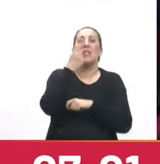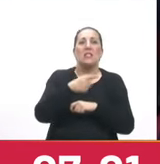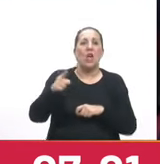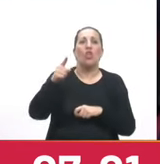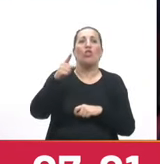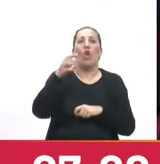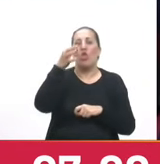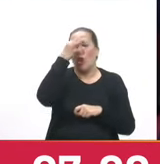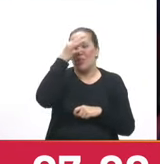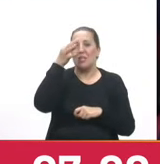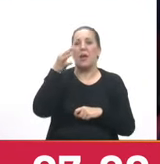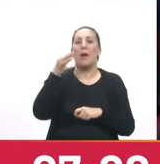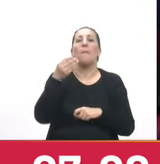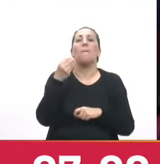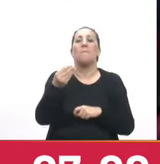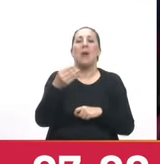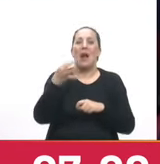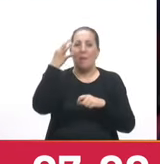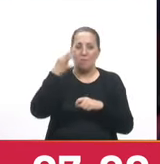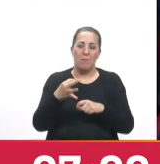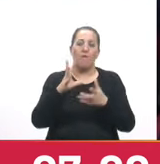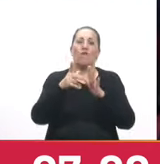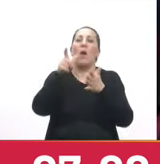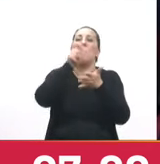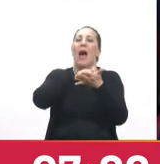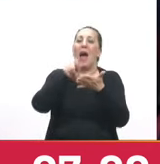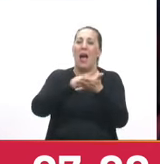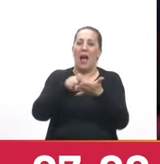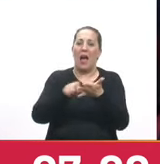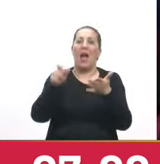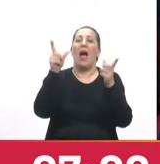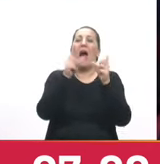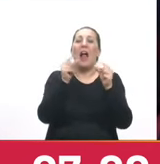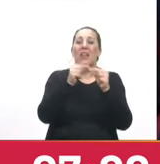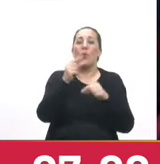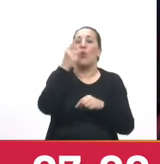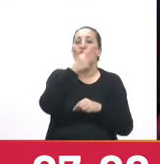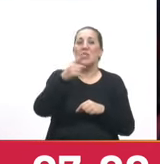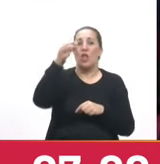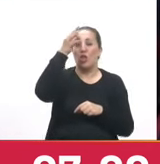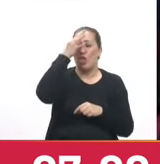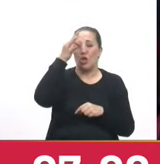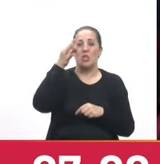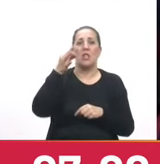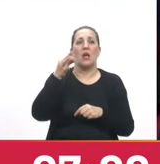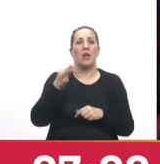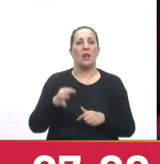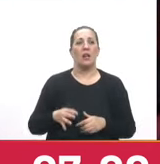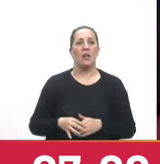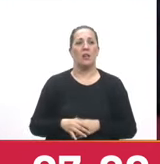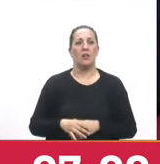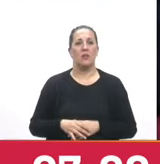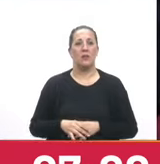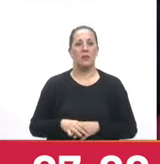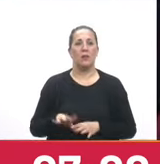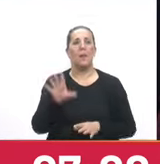accionar bastante importante de las fuerzas de seguridad muchas eh personas heridas y detenidas que marcaron todo el transcurs de la maana y